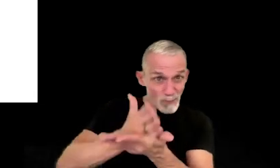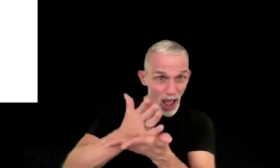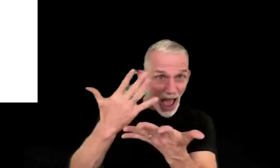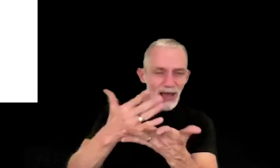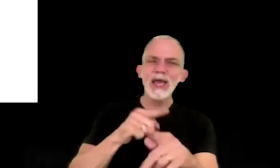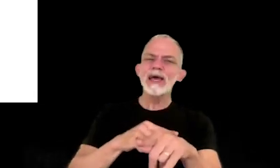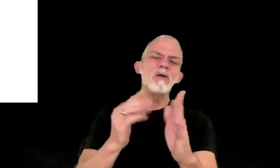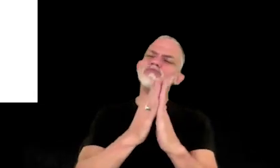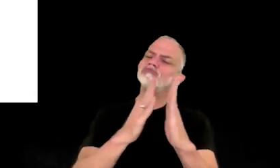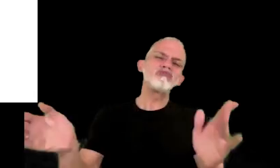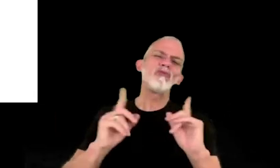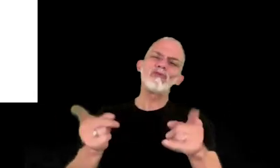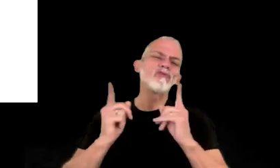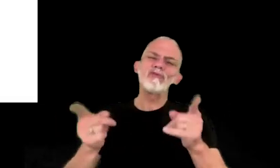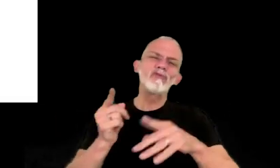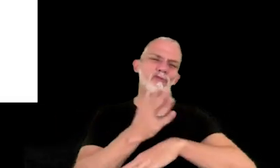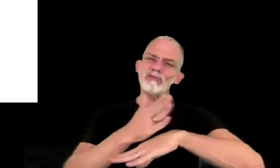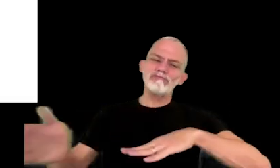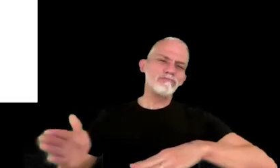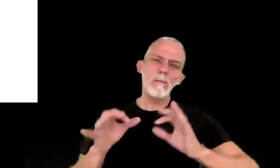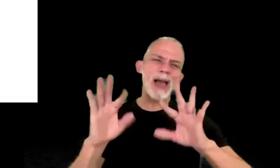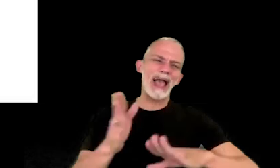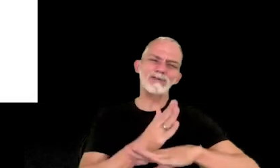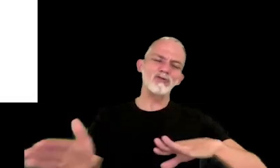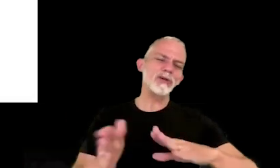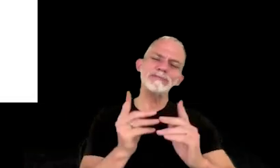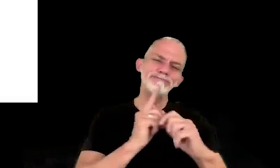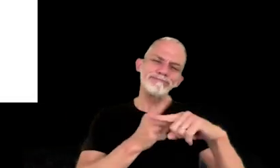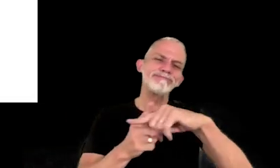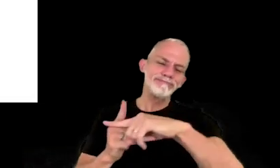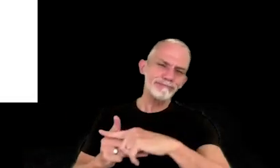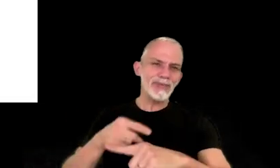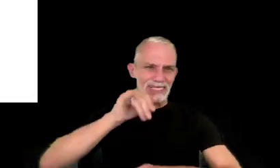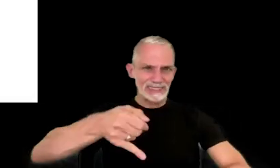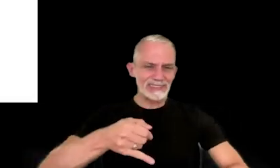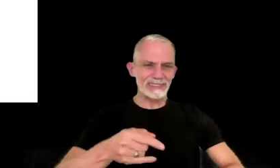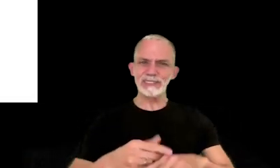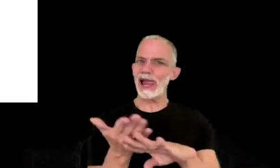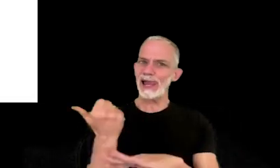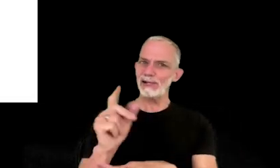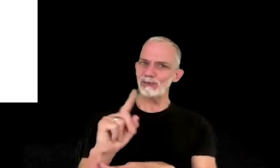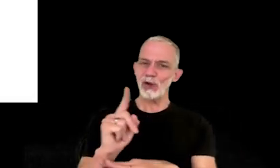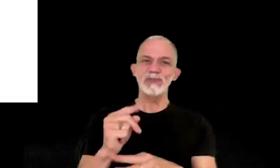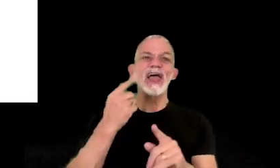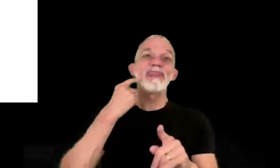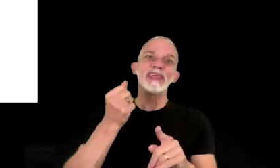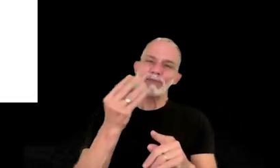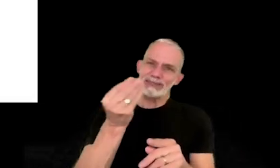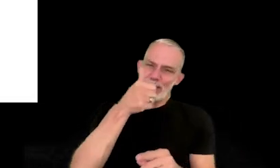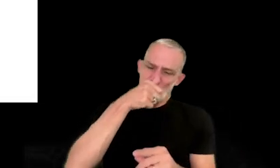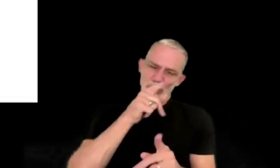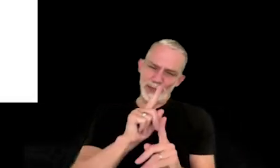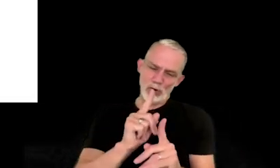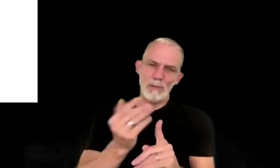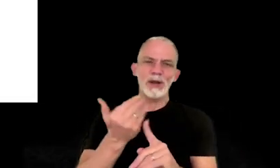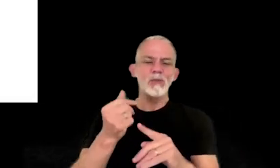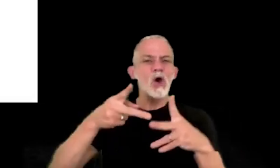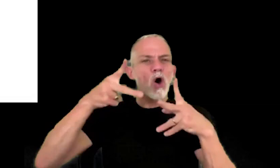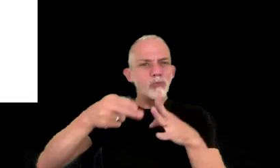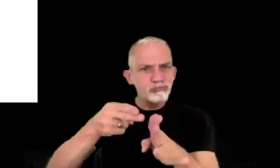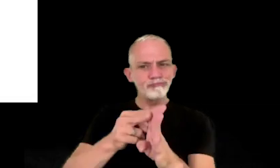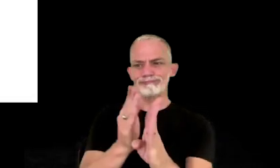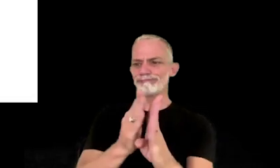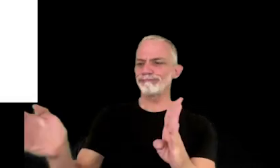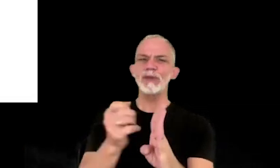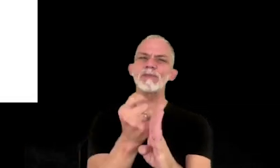se suspenden durante la feria. Se mantiene, por supuesto, días hábiles, pero no interrumpe el